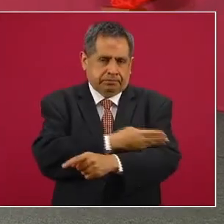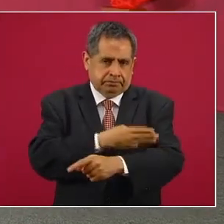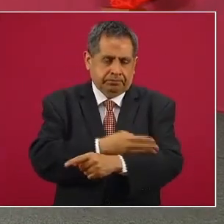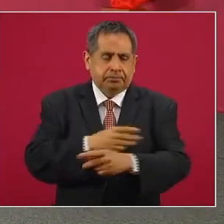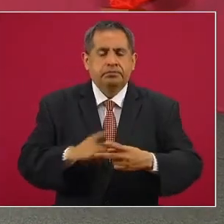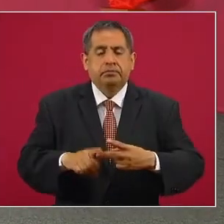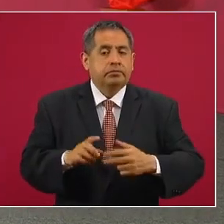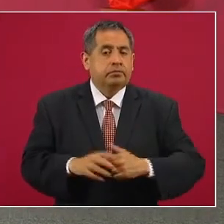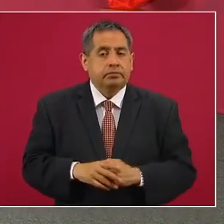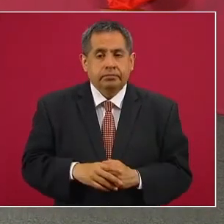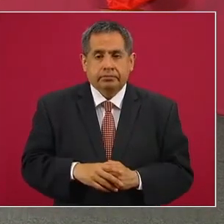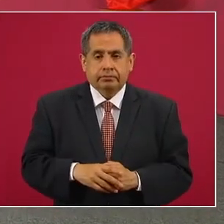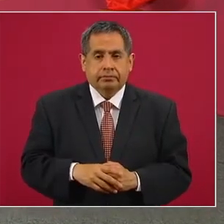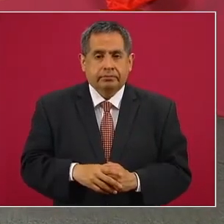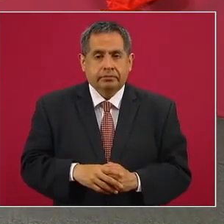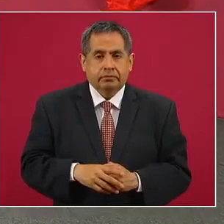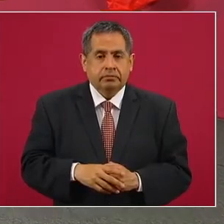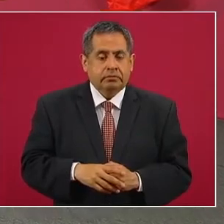de